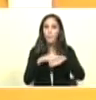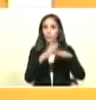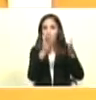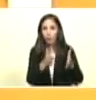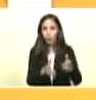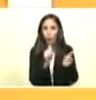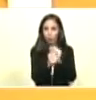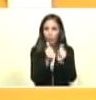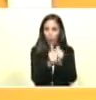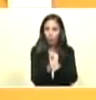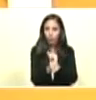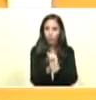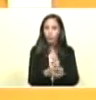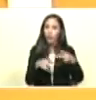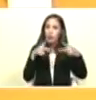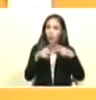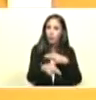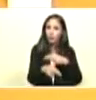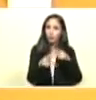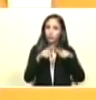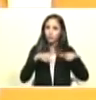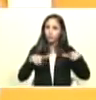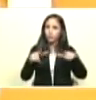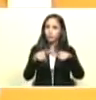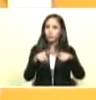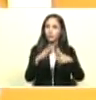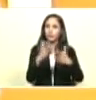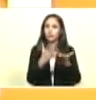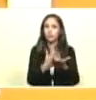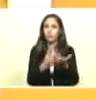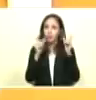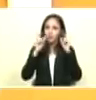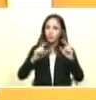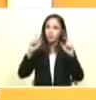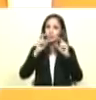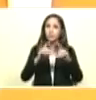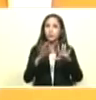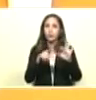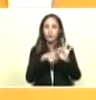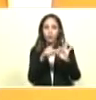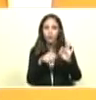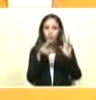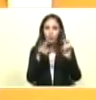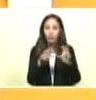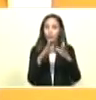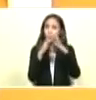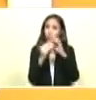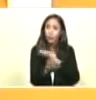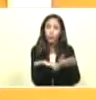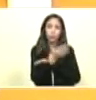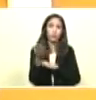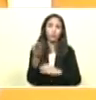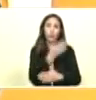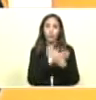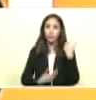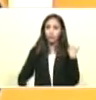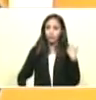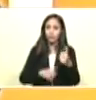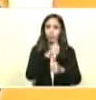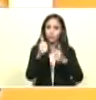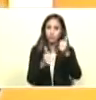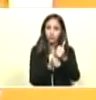de mineros y mineras de criptomonedas, le diría a todos los compañeros, al vicepresidente ejecutivo, a